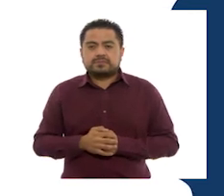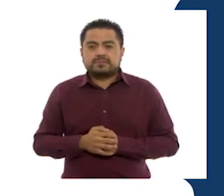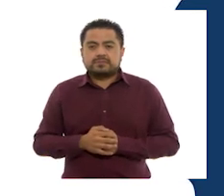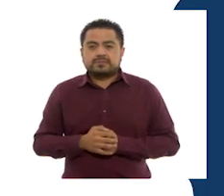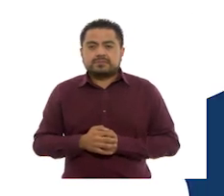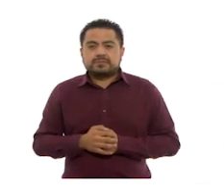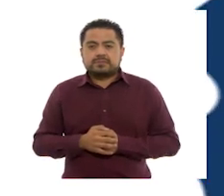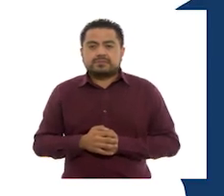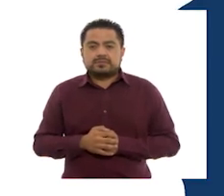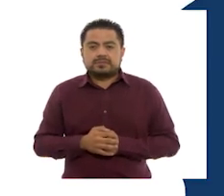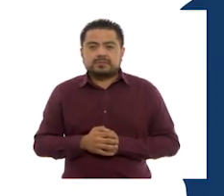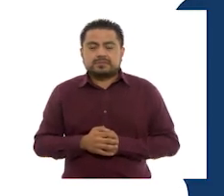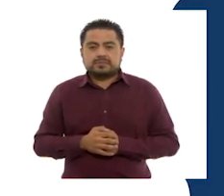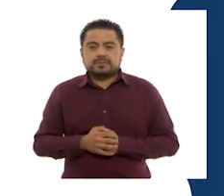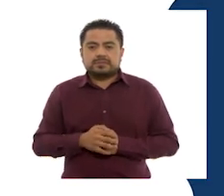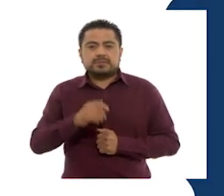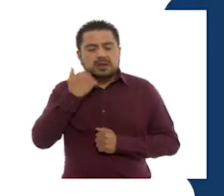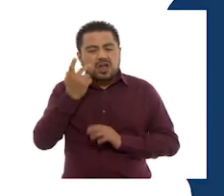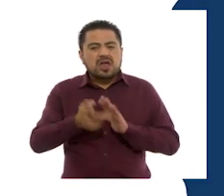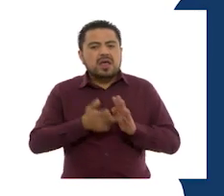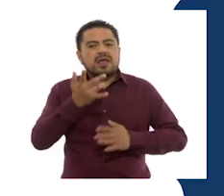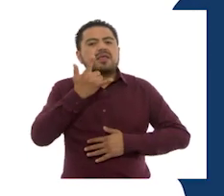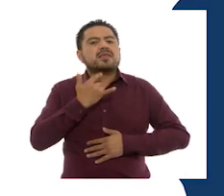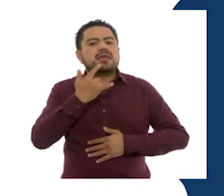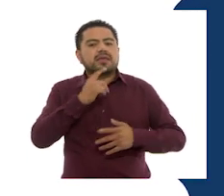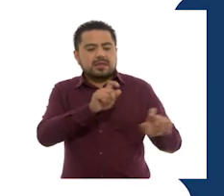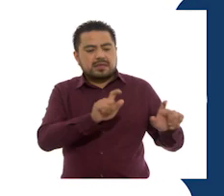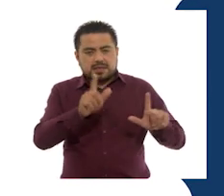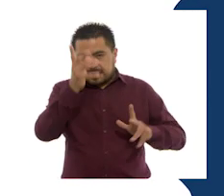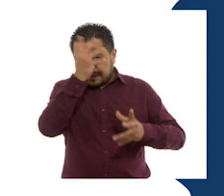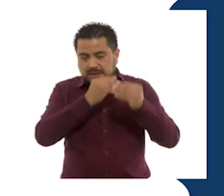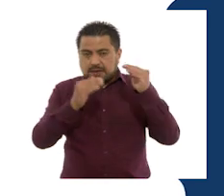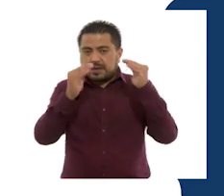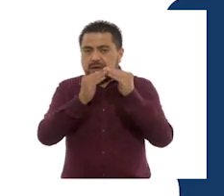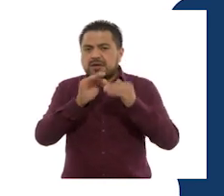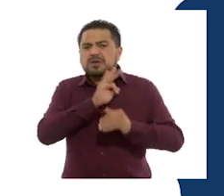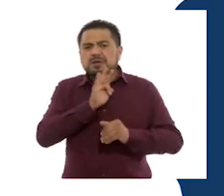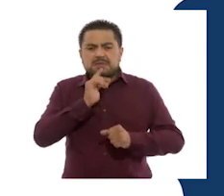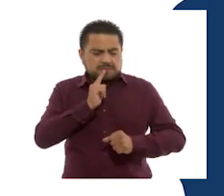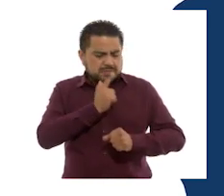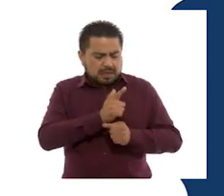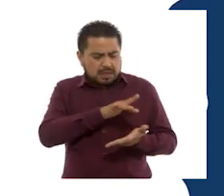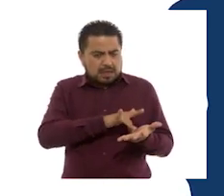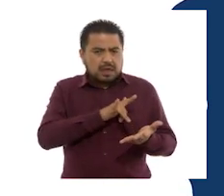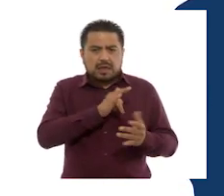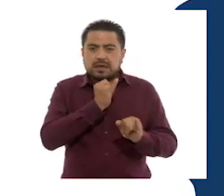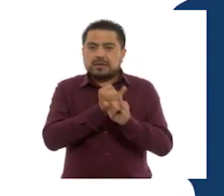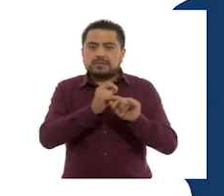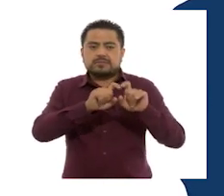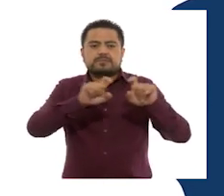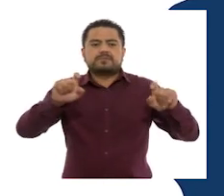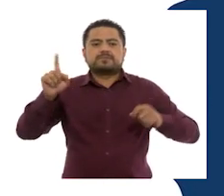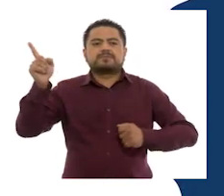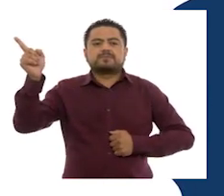conalitech.cep.gob.mx. Si quieres volver a ver los programas de Aprende en Casa, los puedes encontrar en la siguiente liga: